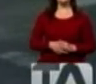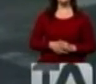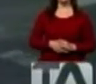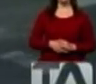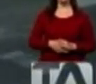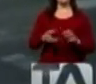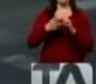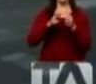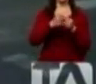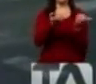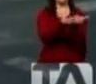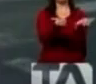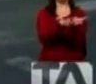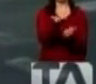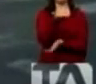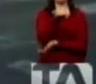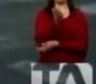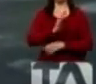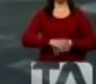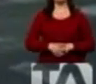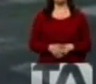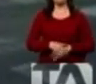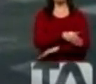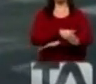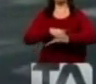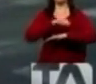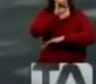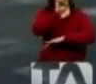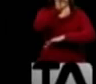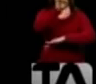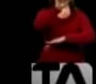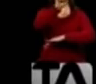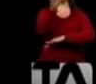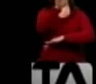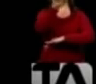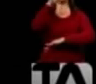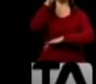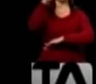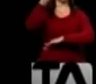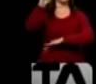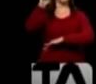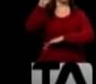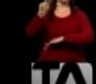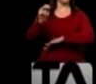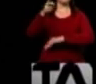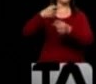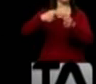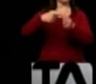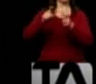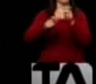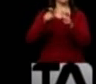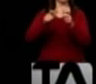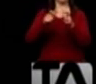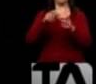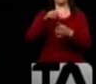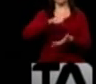Un problema de recolección de basura se presenta en la calle Eva Román, en el noroccidente de Quito. Los moradores apilan